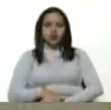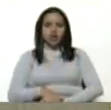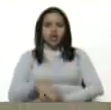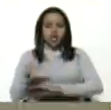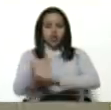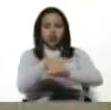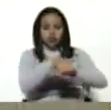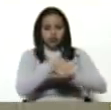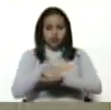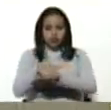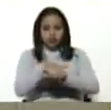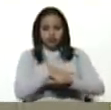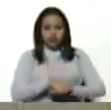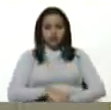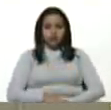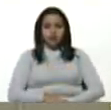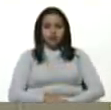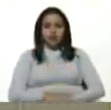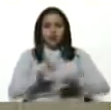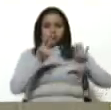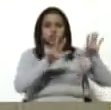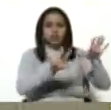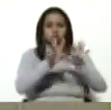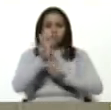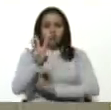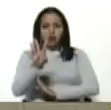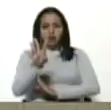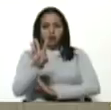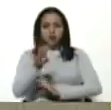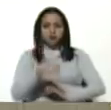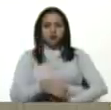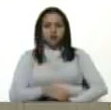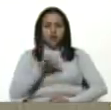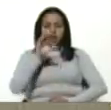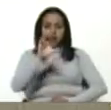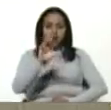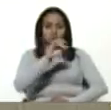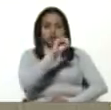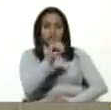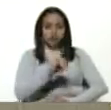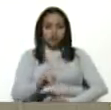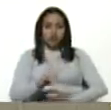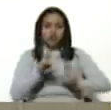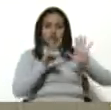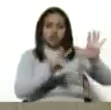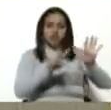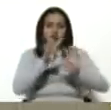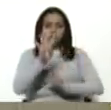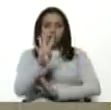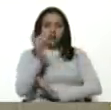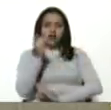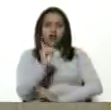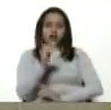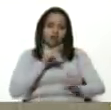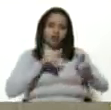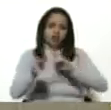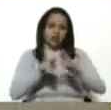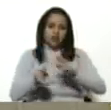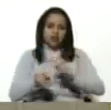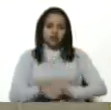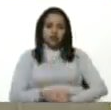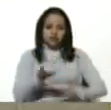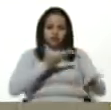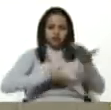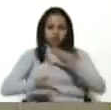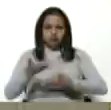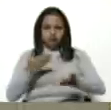Trujillo. De los 84 casos del estado Zulia, 74 están relacionados,